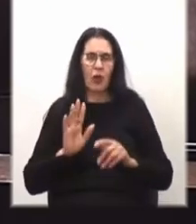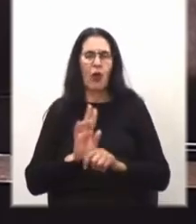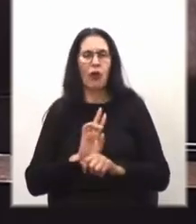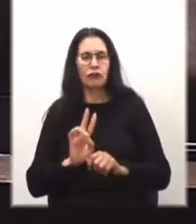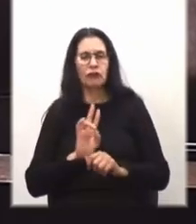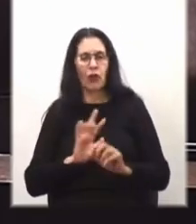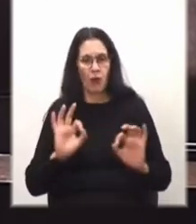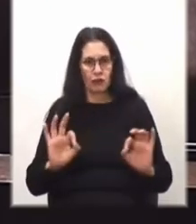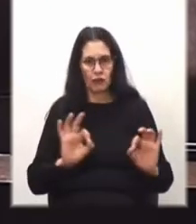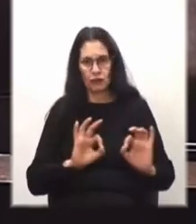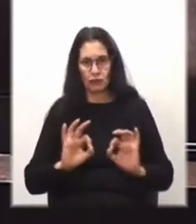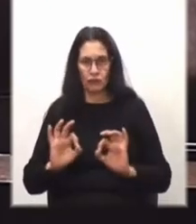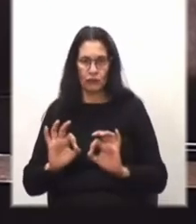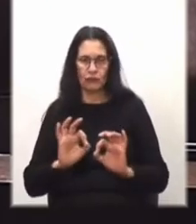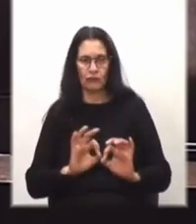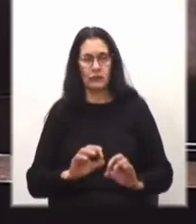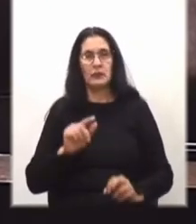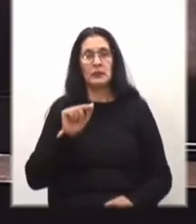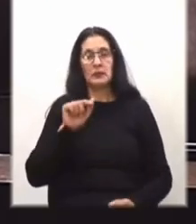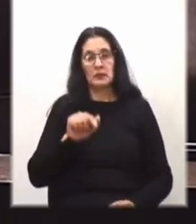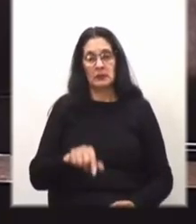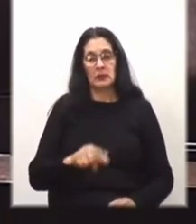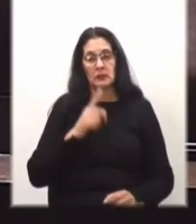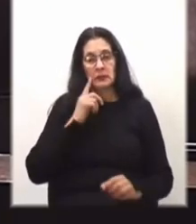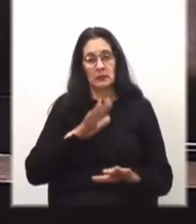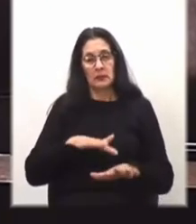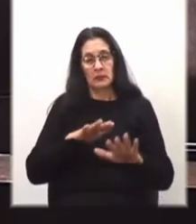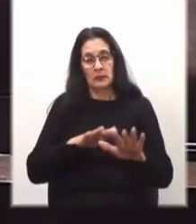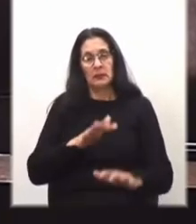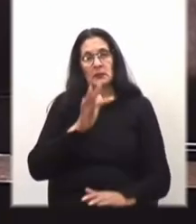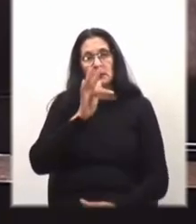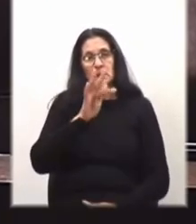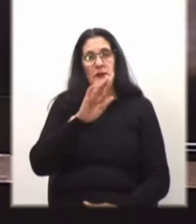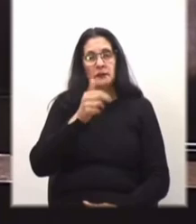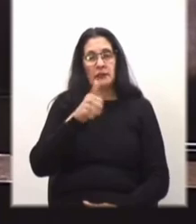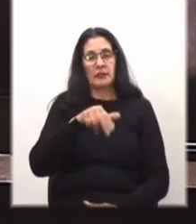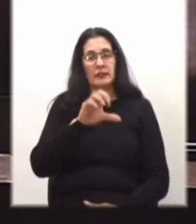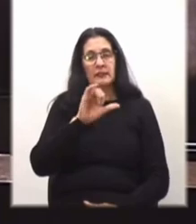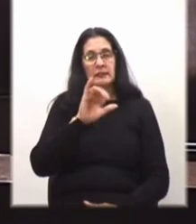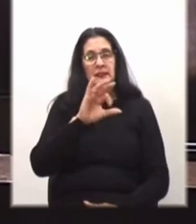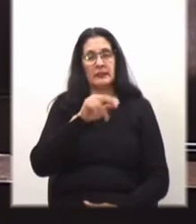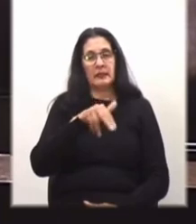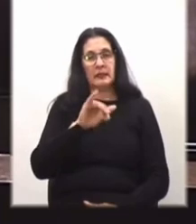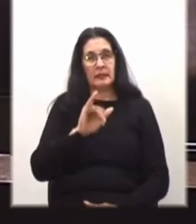controlarla. Y ese acto en el Francini, que fue